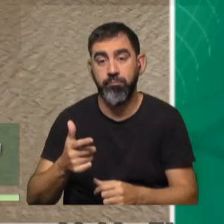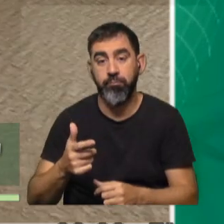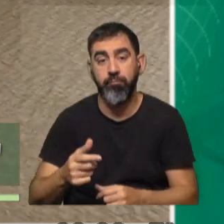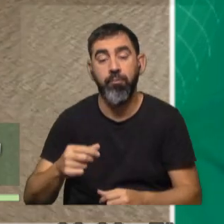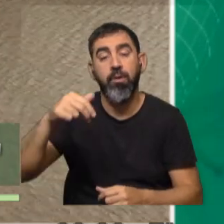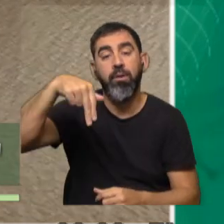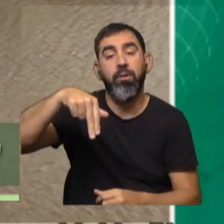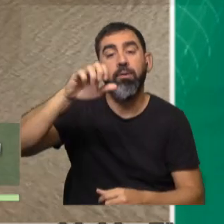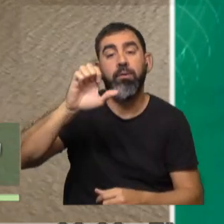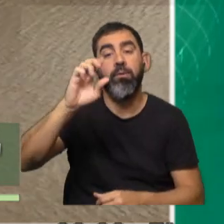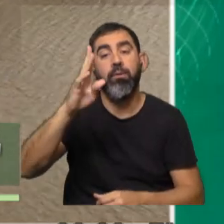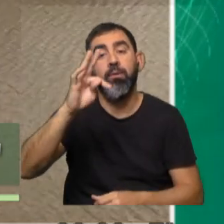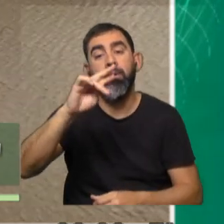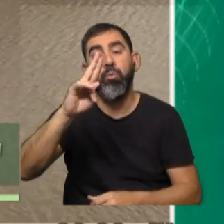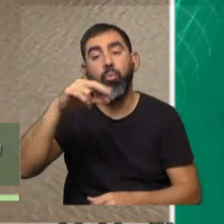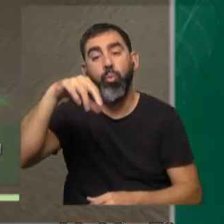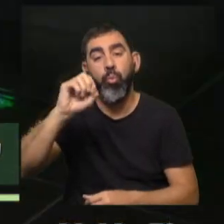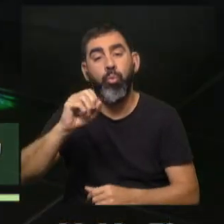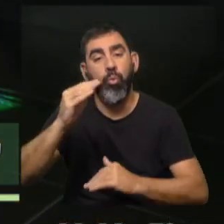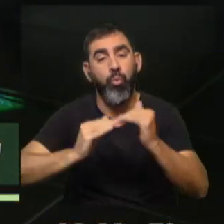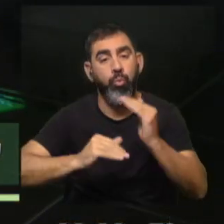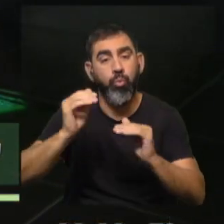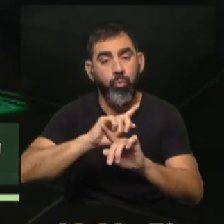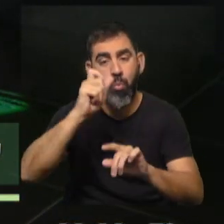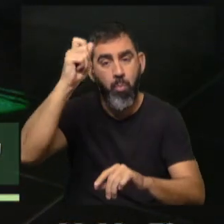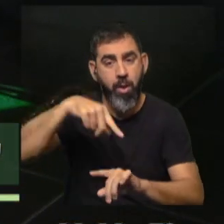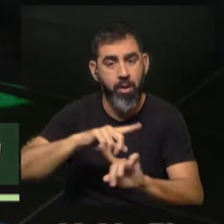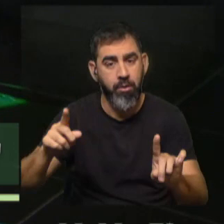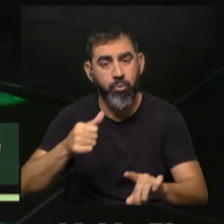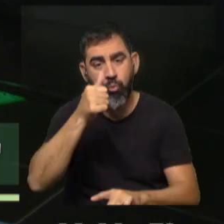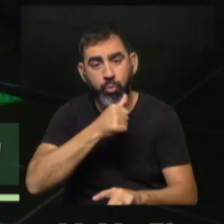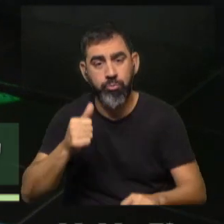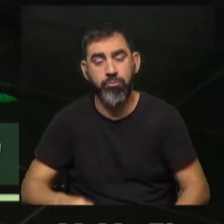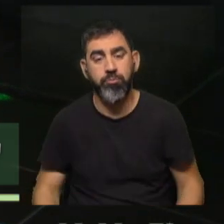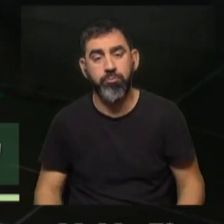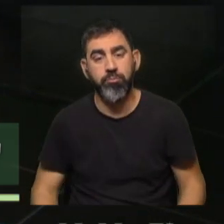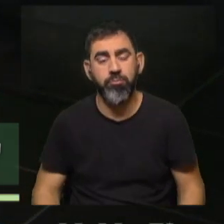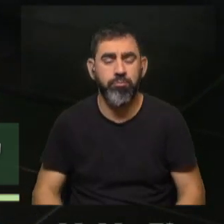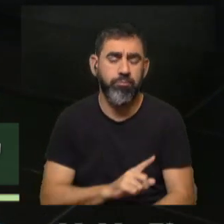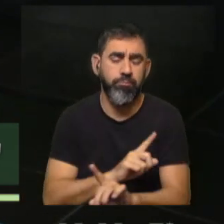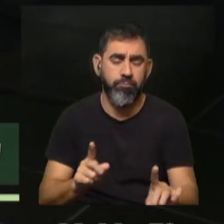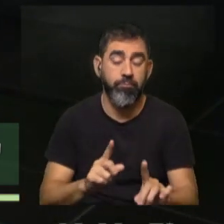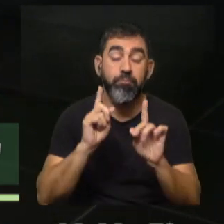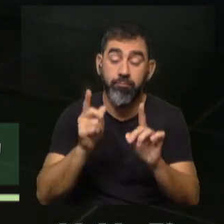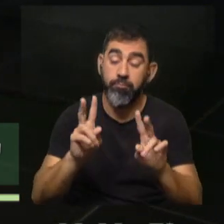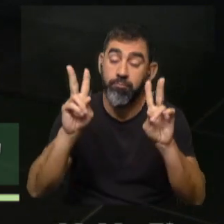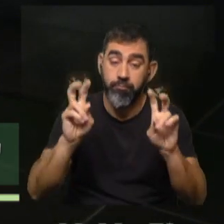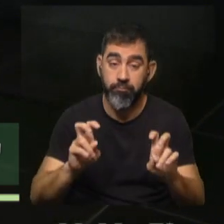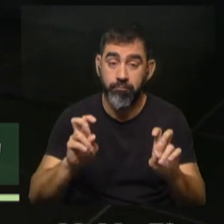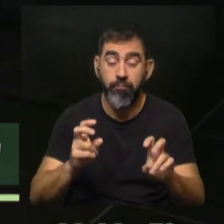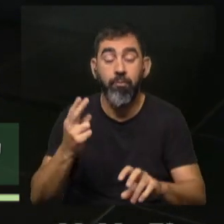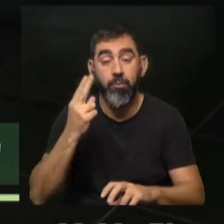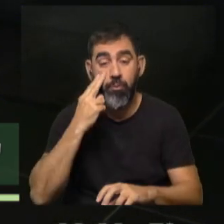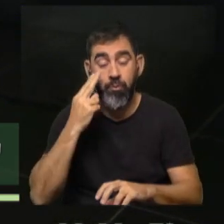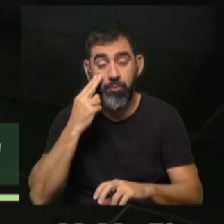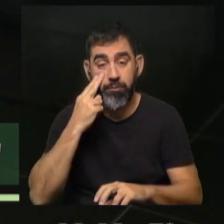la construcción del Neptuno Más allá de las discusiones no sería un plan o una alternativa No tampoco lo es ese es otro rubro donde hay